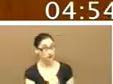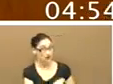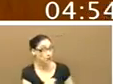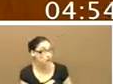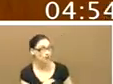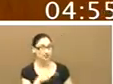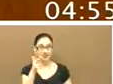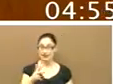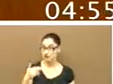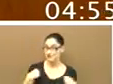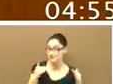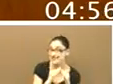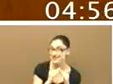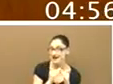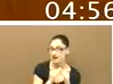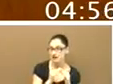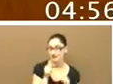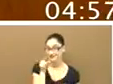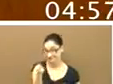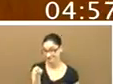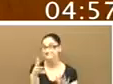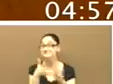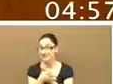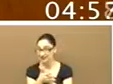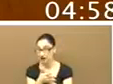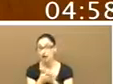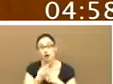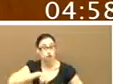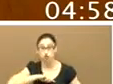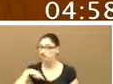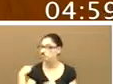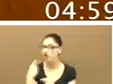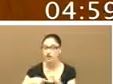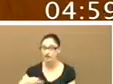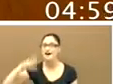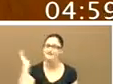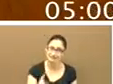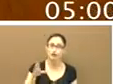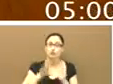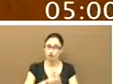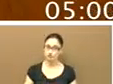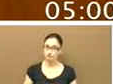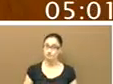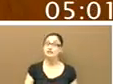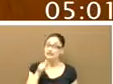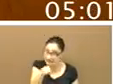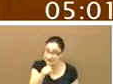Y, como diría un paisano, nos estamos cargando la Constitución todos los días. Y esa parte de la Constitución es que más me interesa a mí.